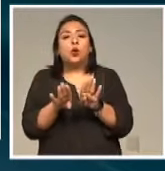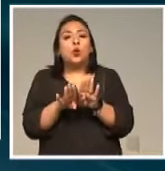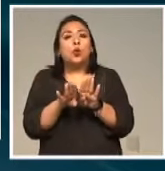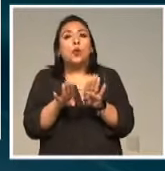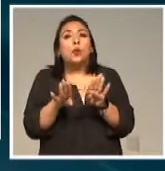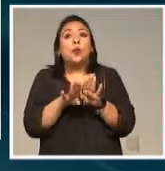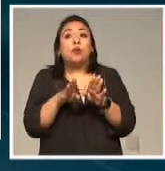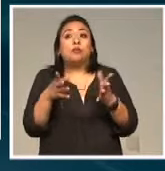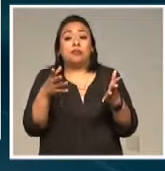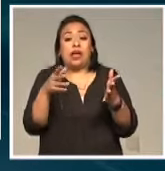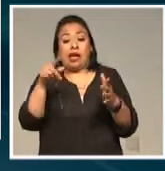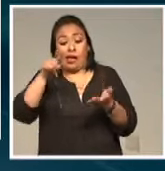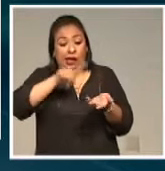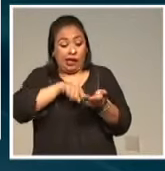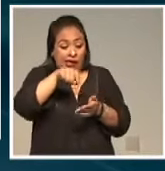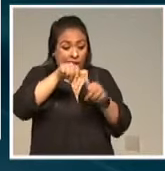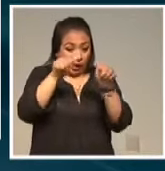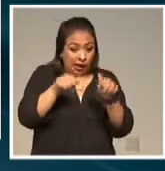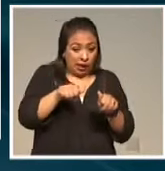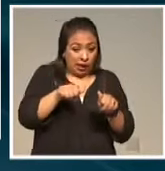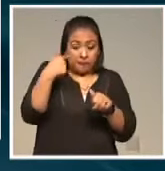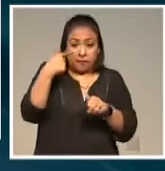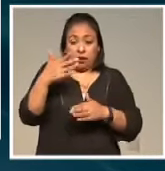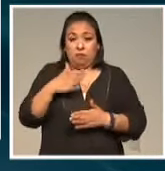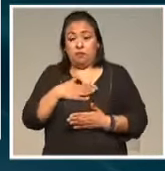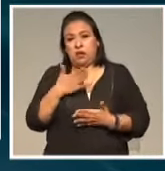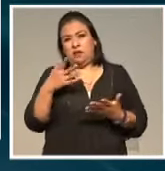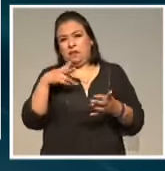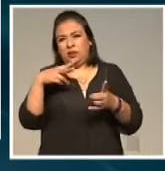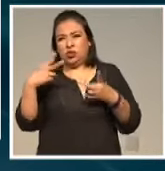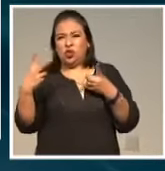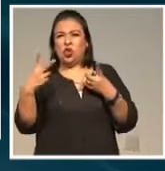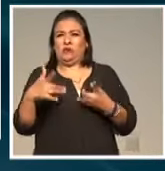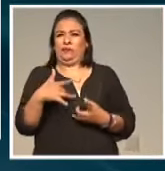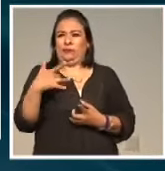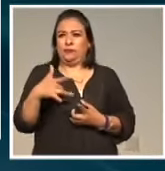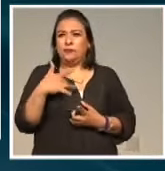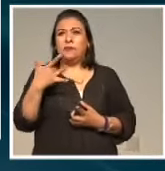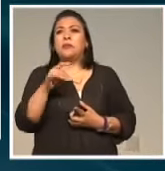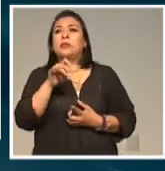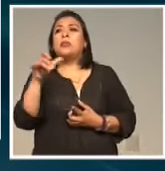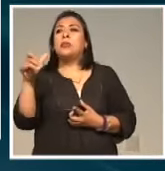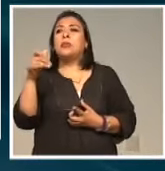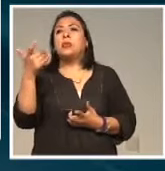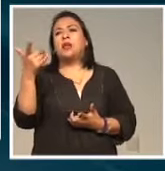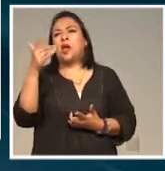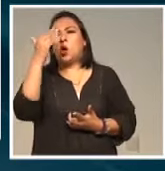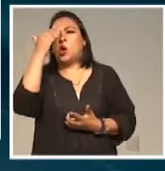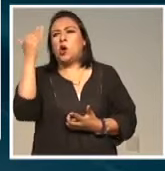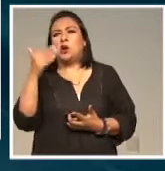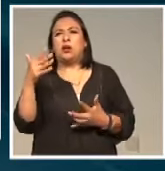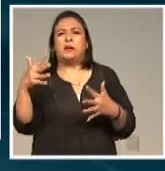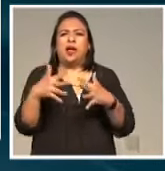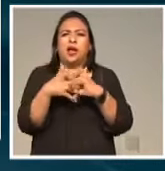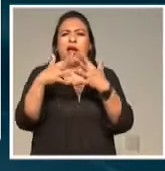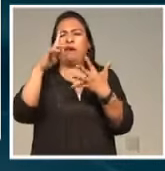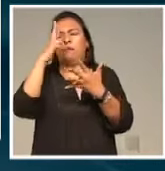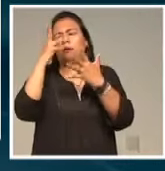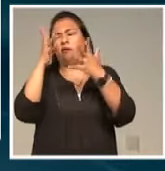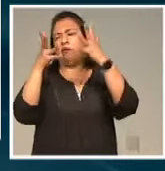de cómo desde las artes se construye una posición y un temperamento frente a los horrores de la guerra y de la